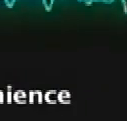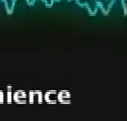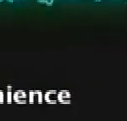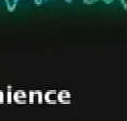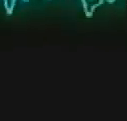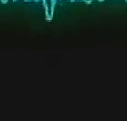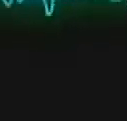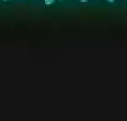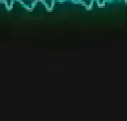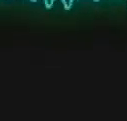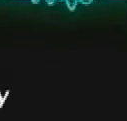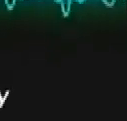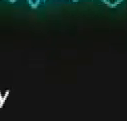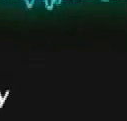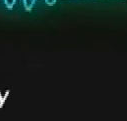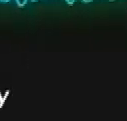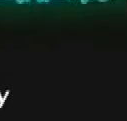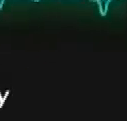la operación,